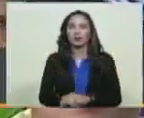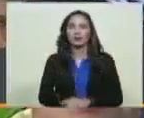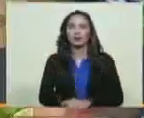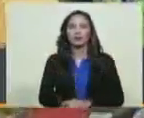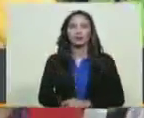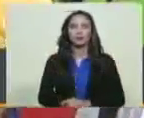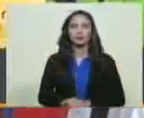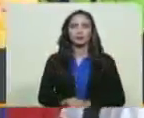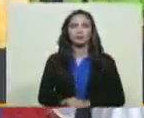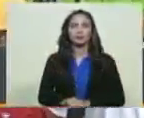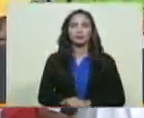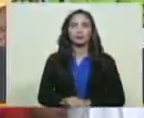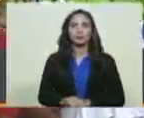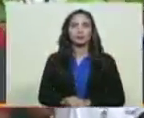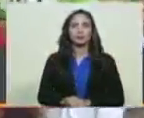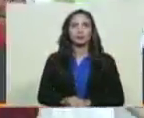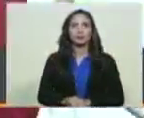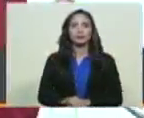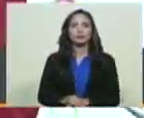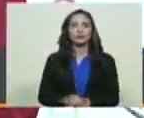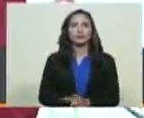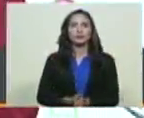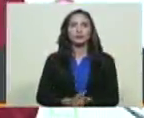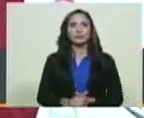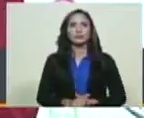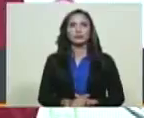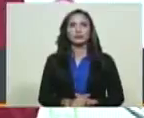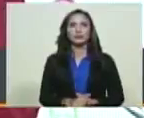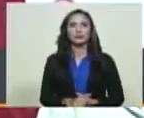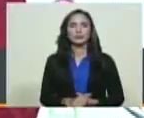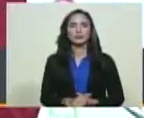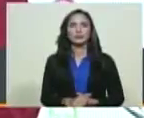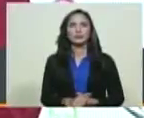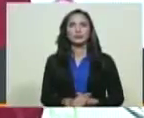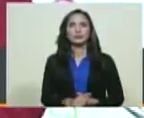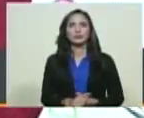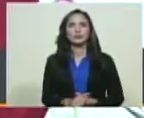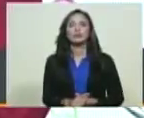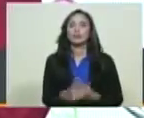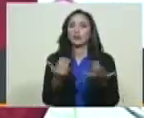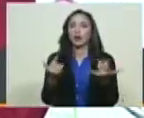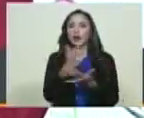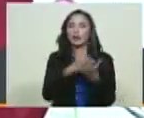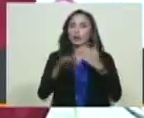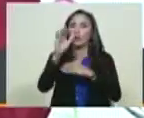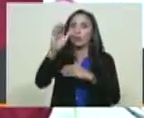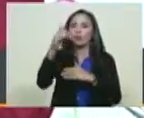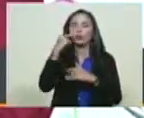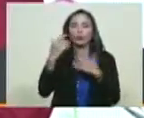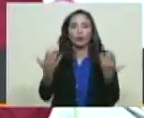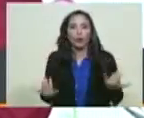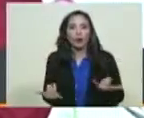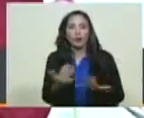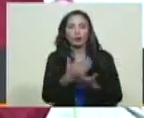ahora a fíjense ustedes es muy importante vivir el futuro